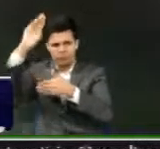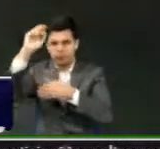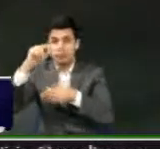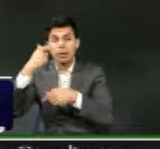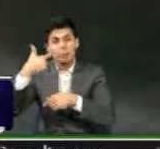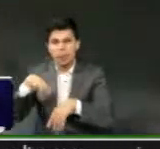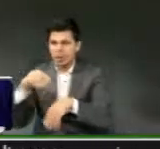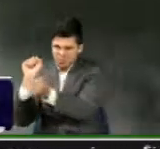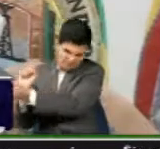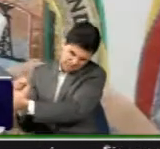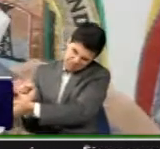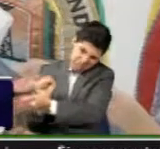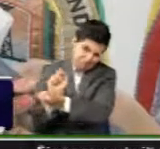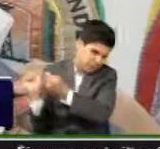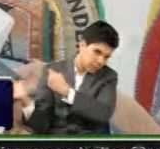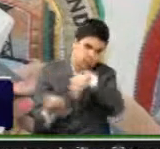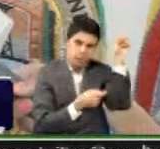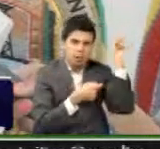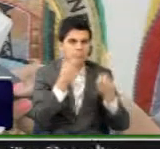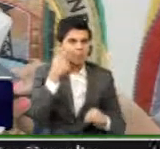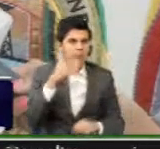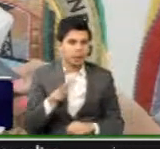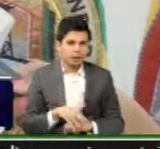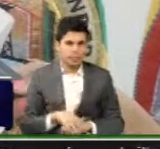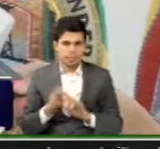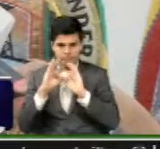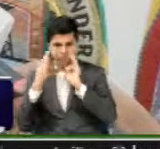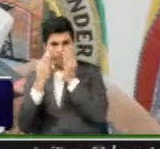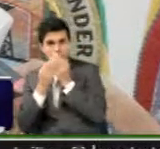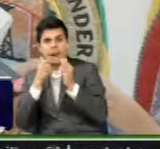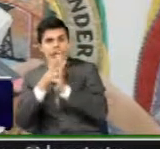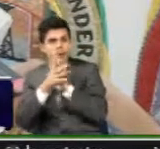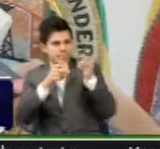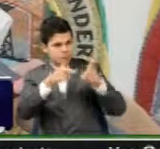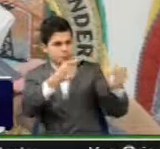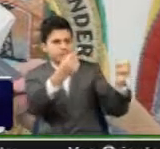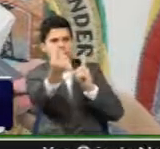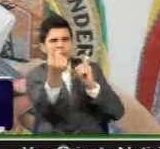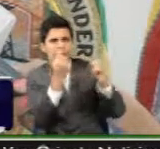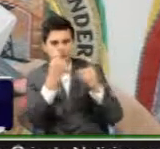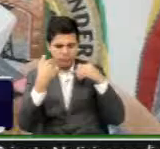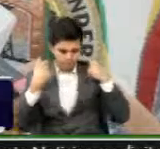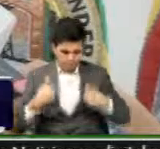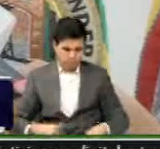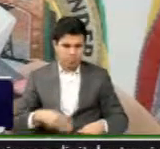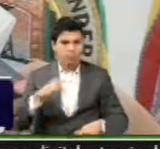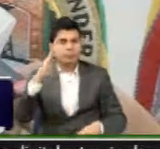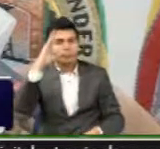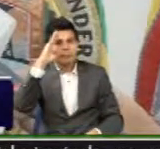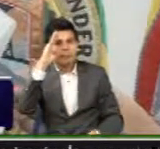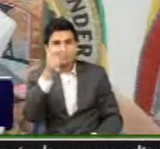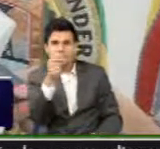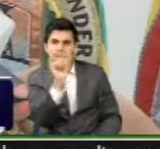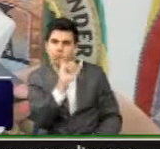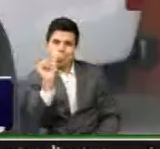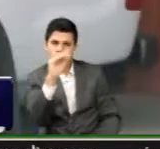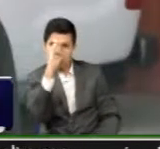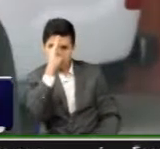habrían sacado a la fuerza. Los familiares manifiestan que llegaron sujetos con prendas parecidas a las que utiliza la